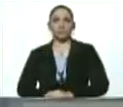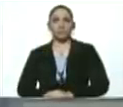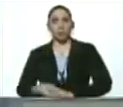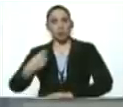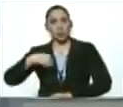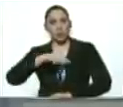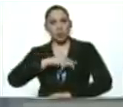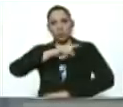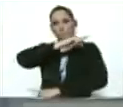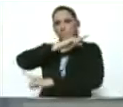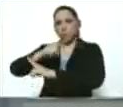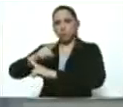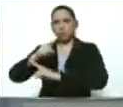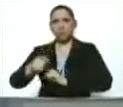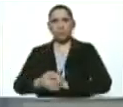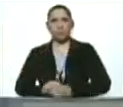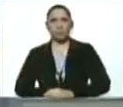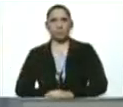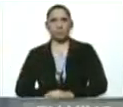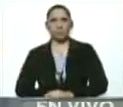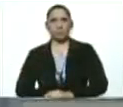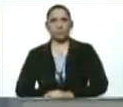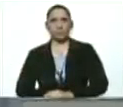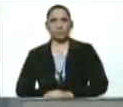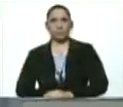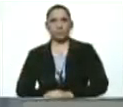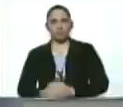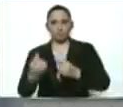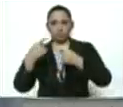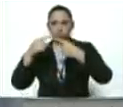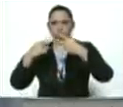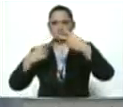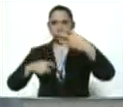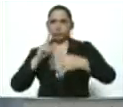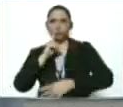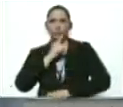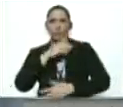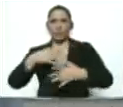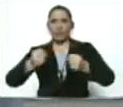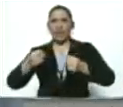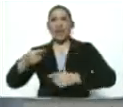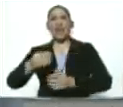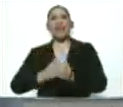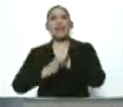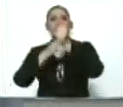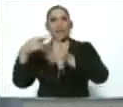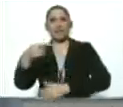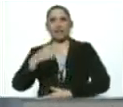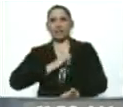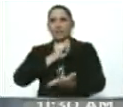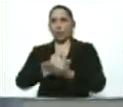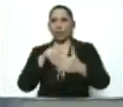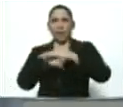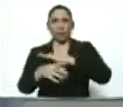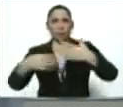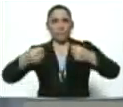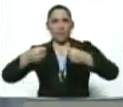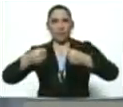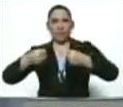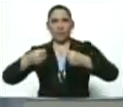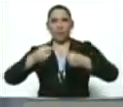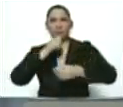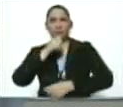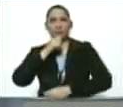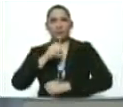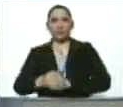estamos imputando a los siguientes reclusos identificados como líderes negativos dentro del penal,